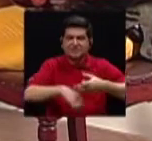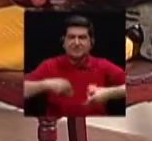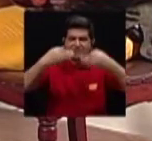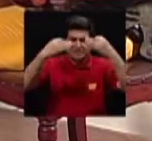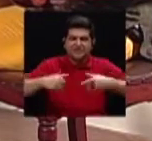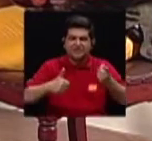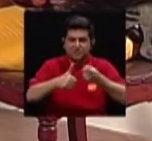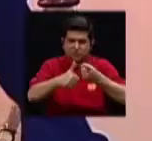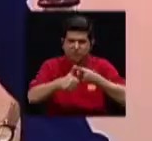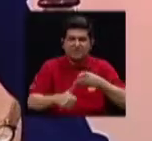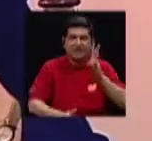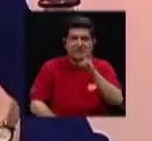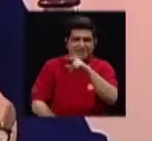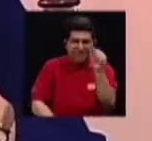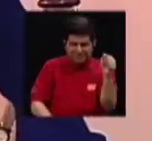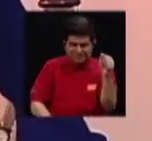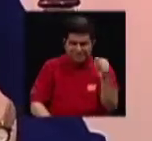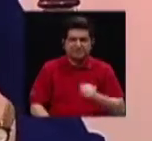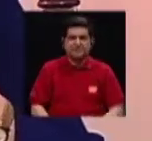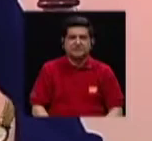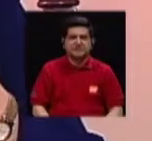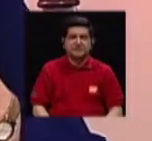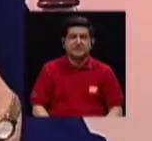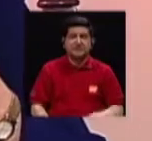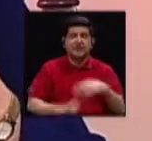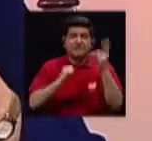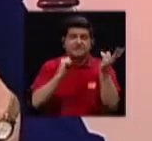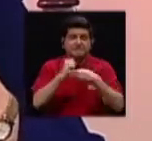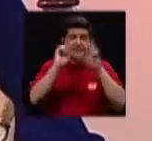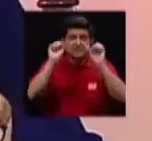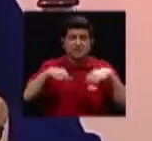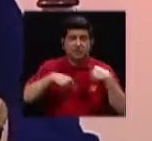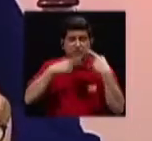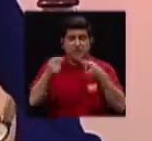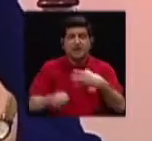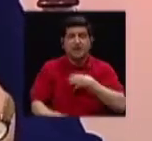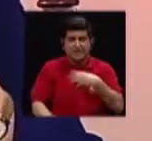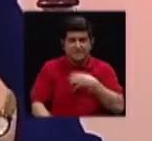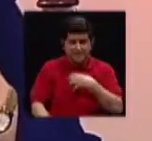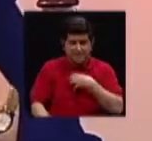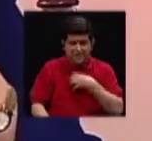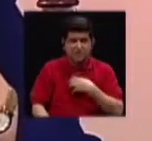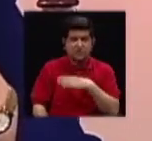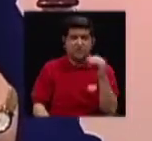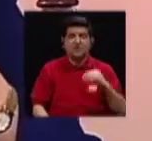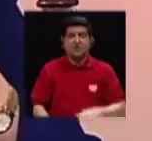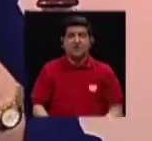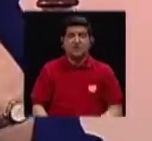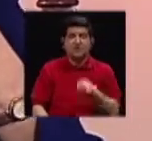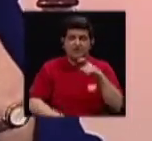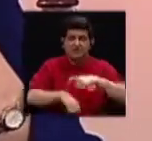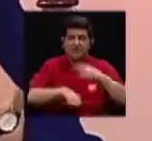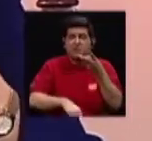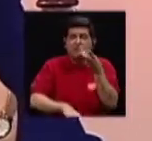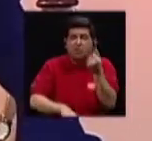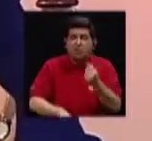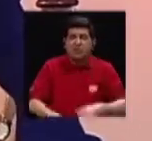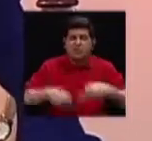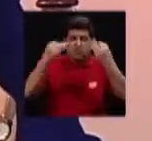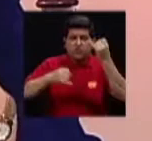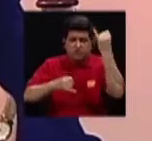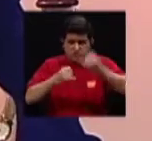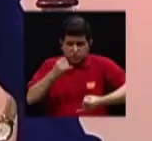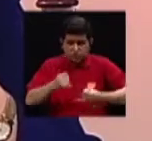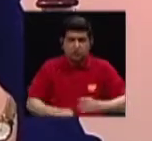instancia? 6 meses. ¿Cuántas veces podía ir eso en apelación y tardaba una sentencia definitiva?